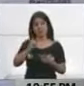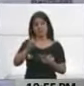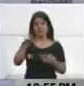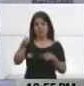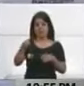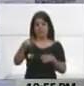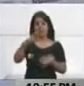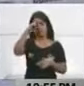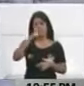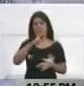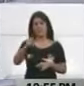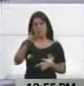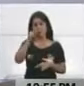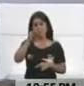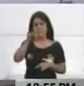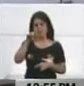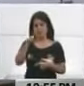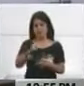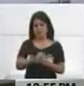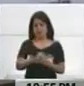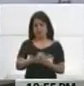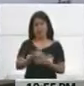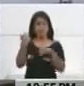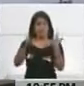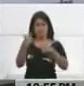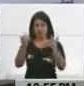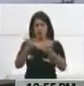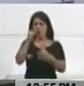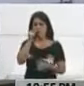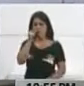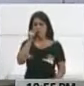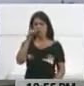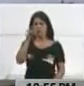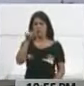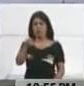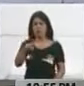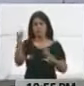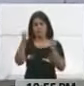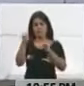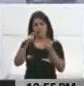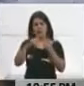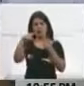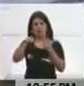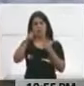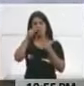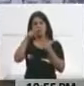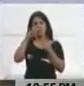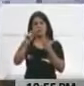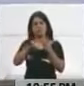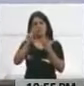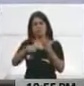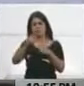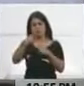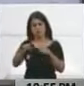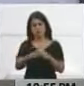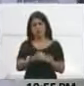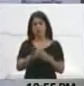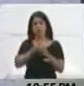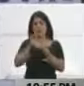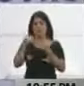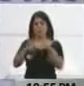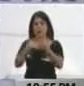compañero Jesús y de Carlos Faría. Buscado Domingo Alberto Rangel, Sáenz Mérida, Pompeyo Márquez y otros. Serán procesados 10